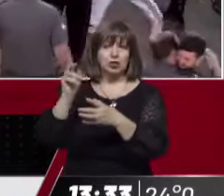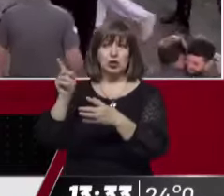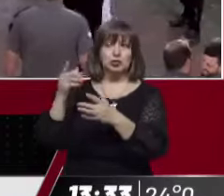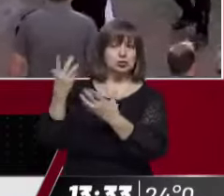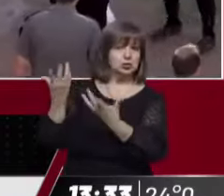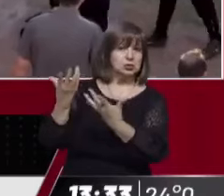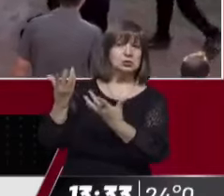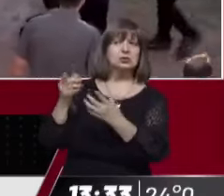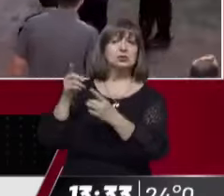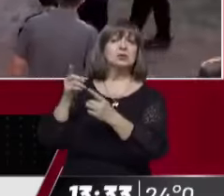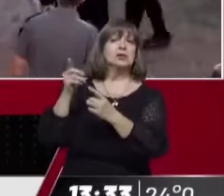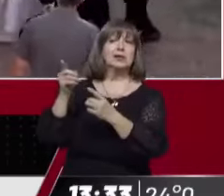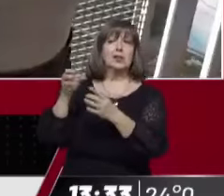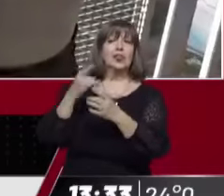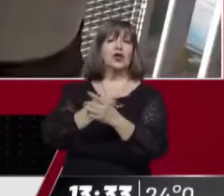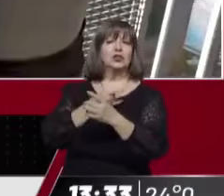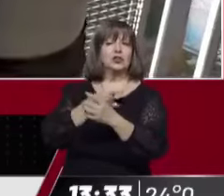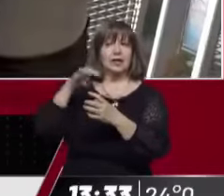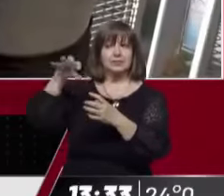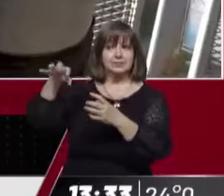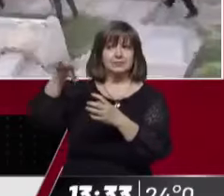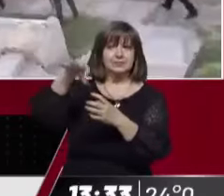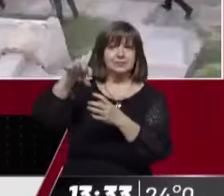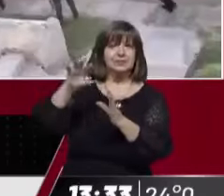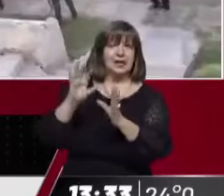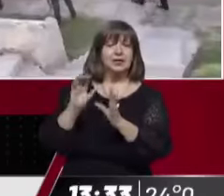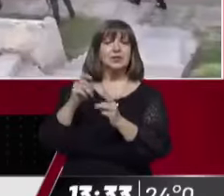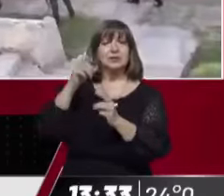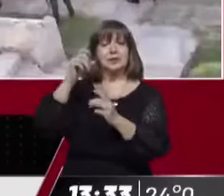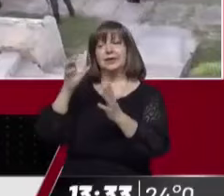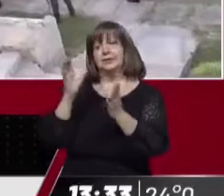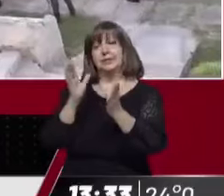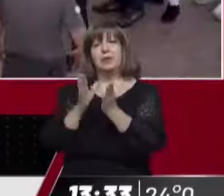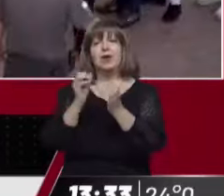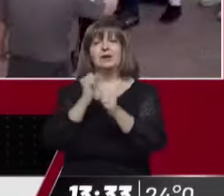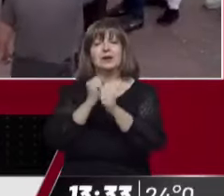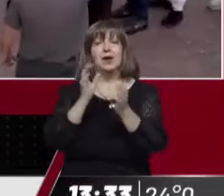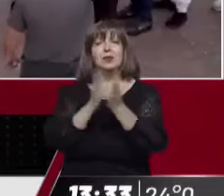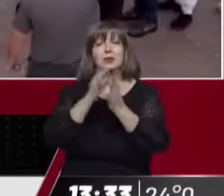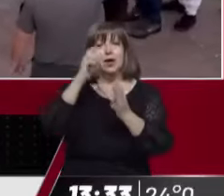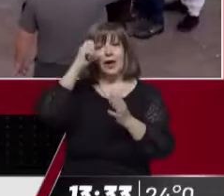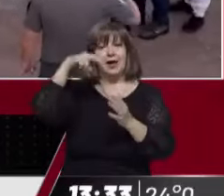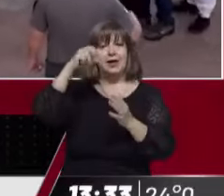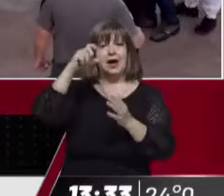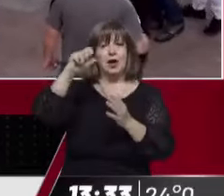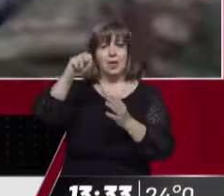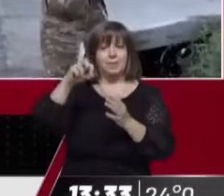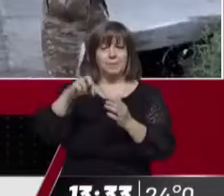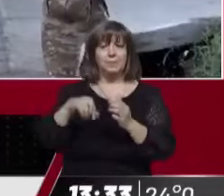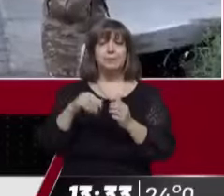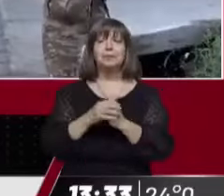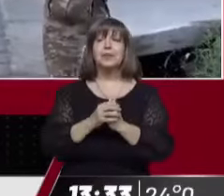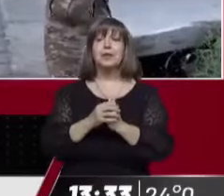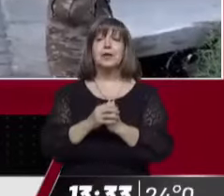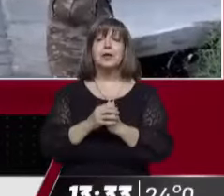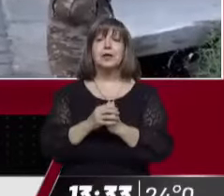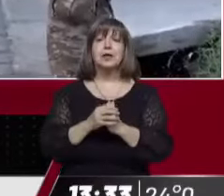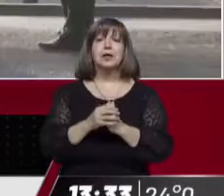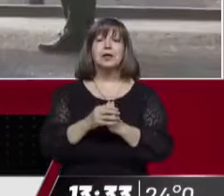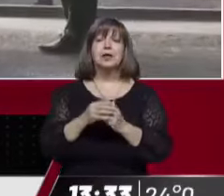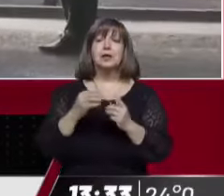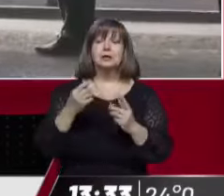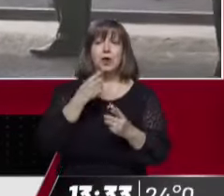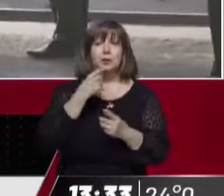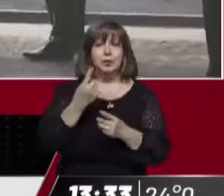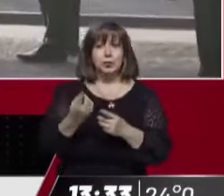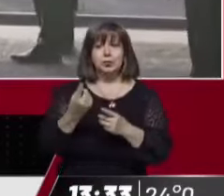se están estudiando otras opciones que tienen que ver con el ENACOM. ¿Sí? ¿Algún detalle más sobre lo que le van a plantear a Bullrich? Bueno, esto del ENACOM es uno